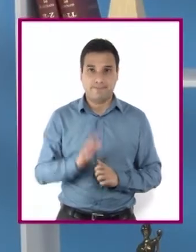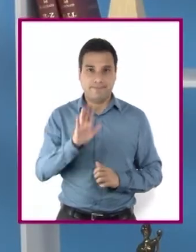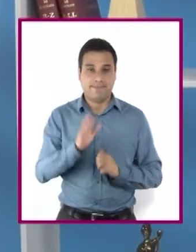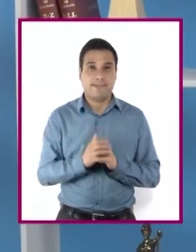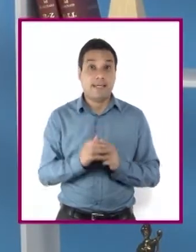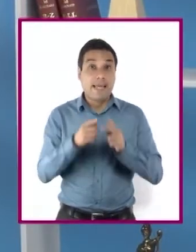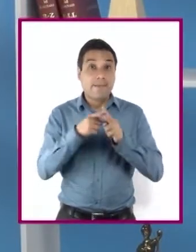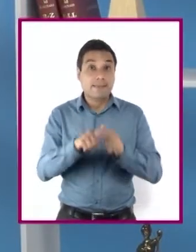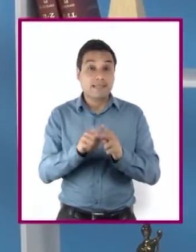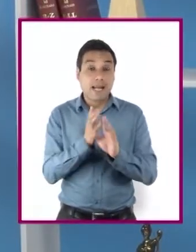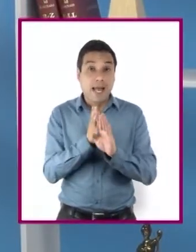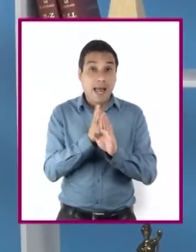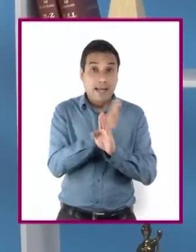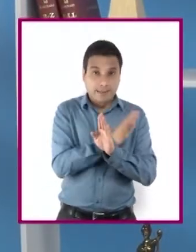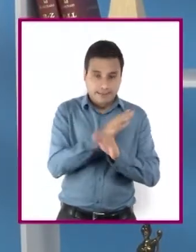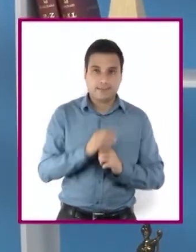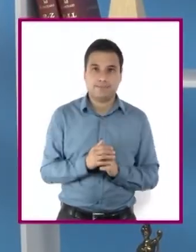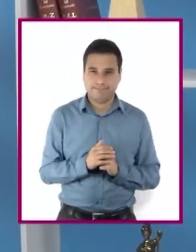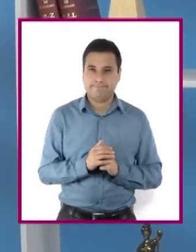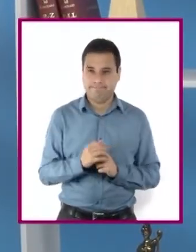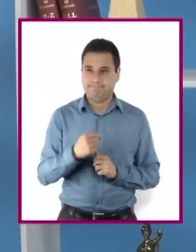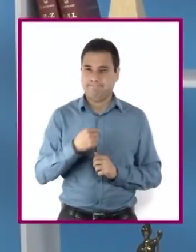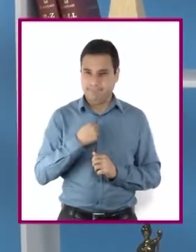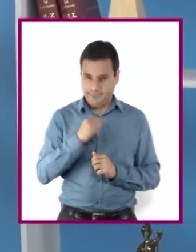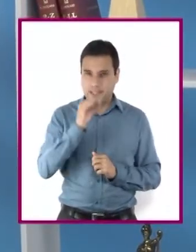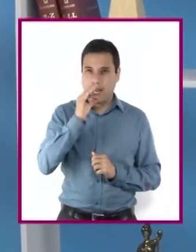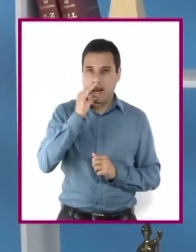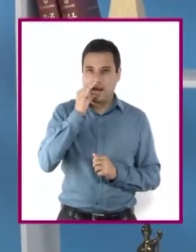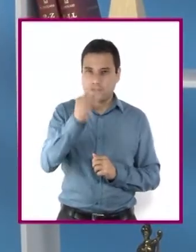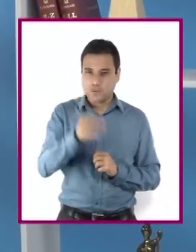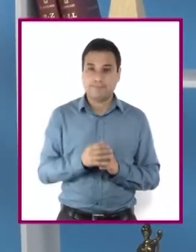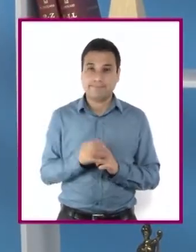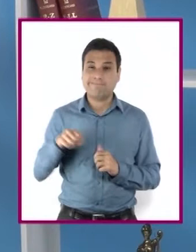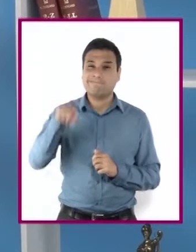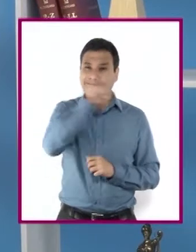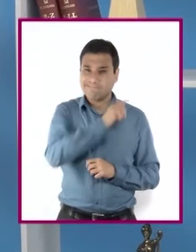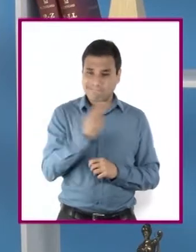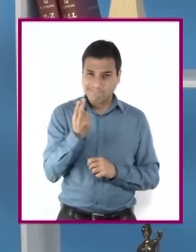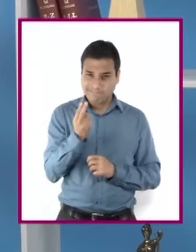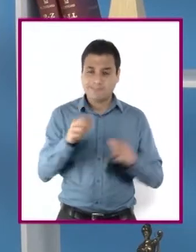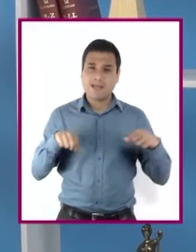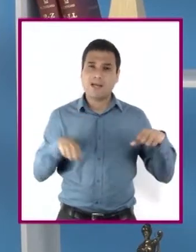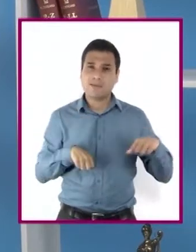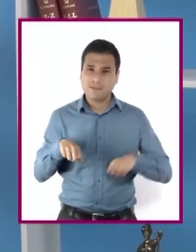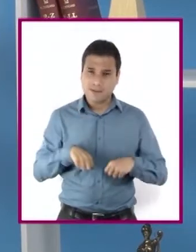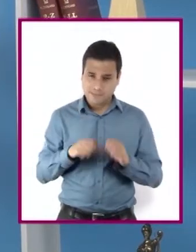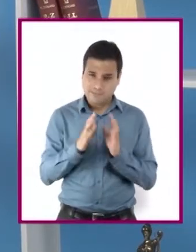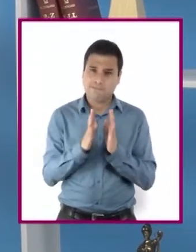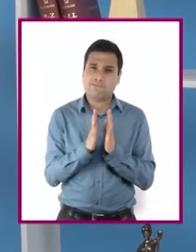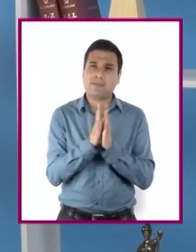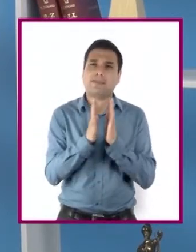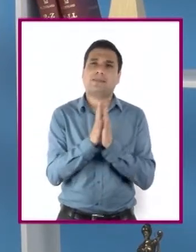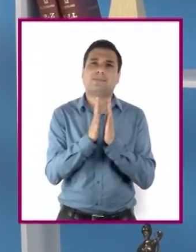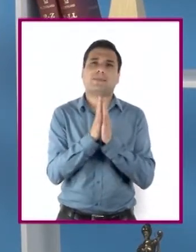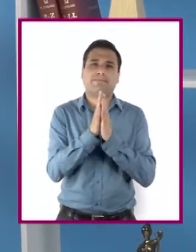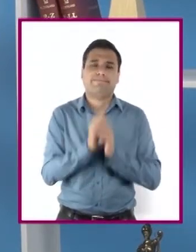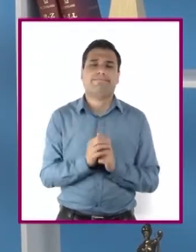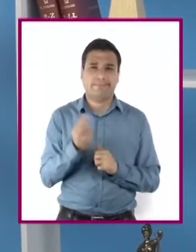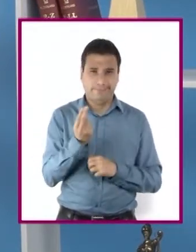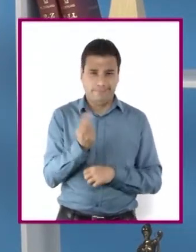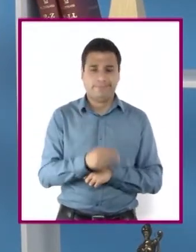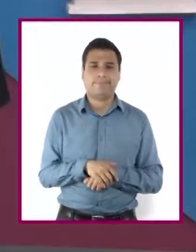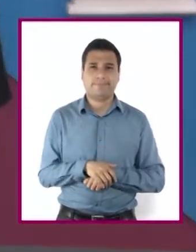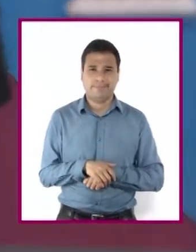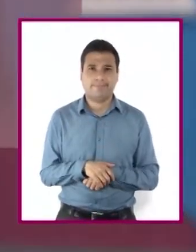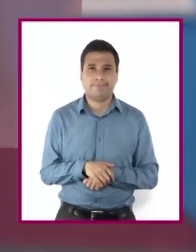de iniciar con nuestro tema, les recuerdo que es importante que participen en las actividades planteadas a lo largo de la